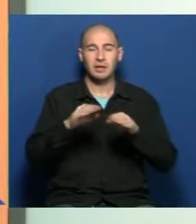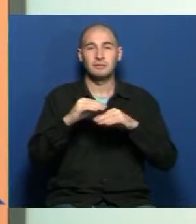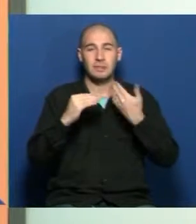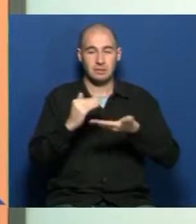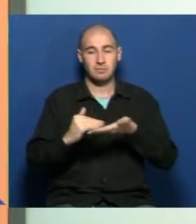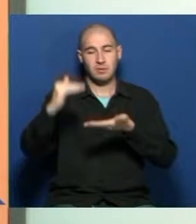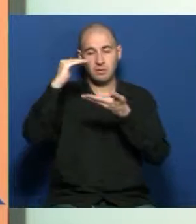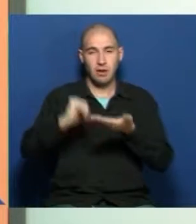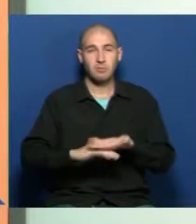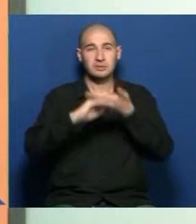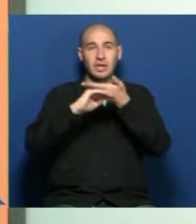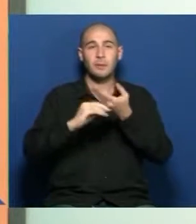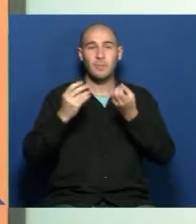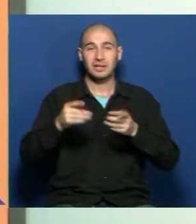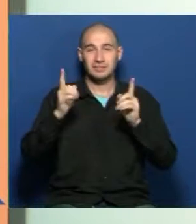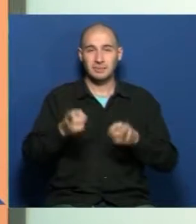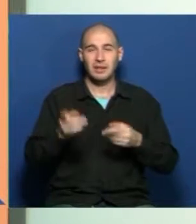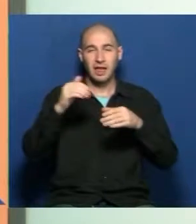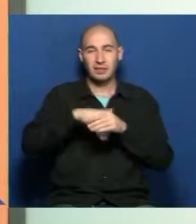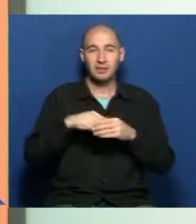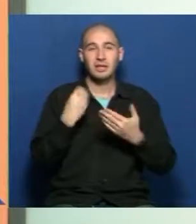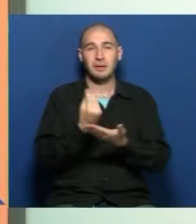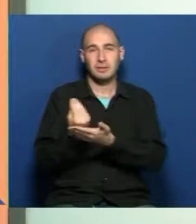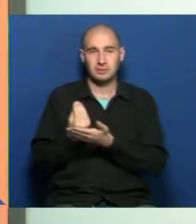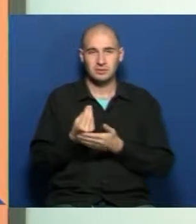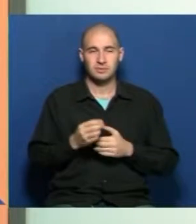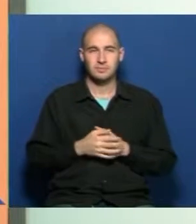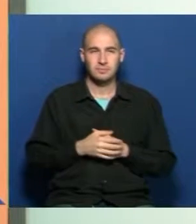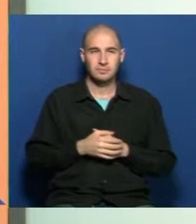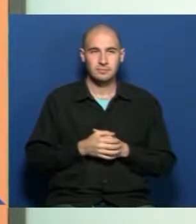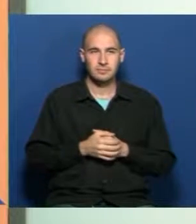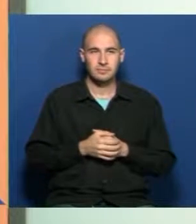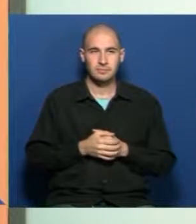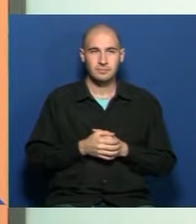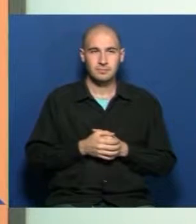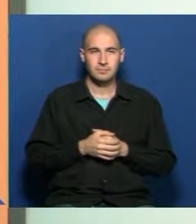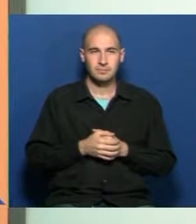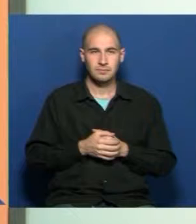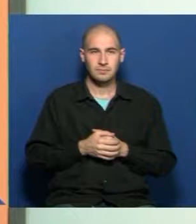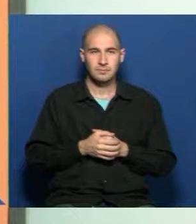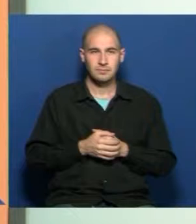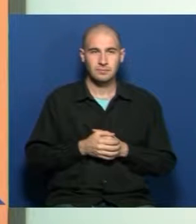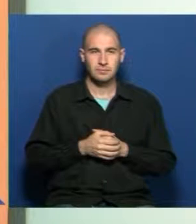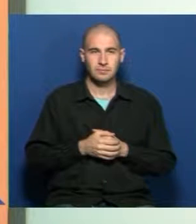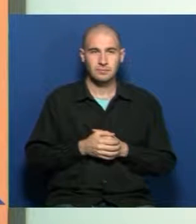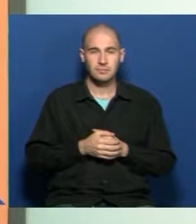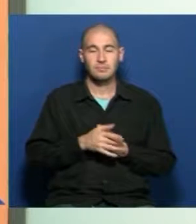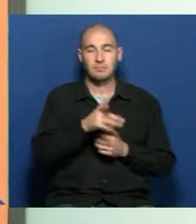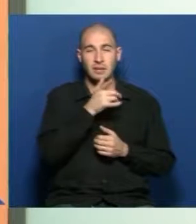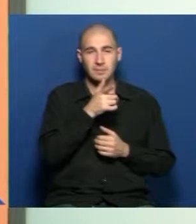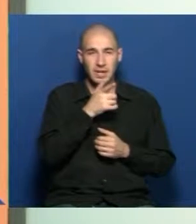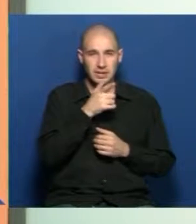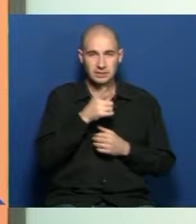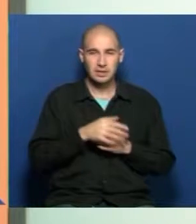cupo, está bien, porque también entra en juego la representatividad. Claro. Entonces, a mí me parece